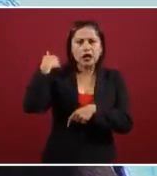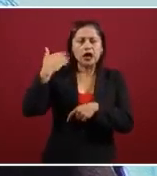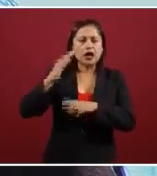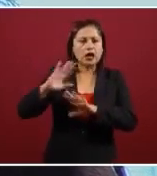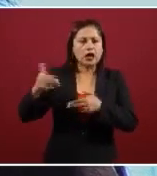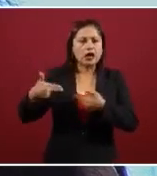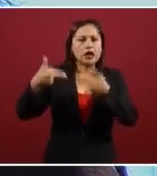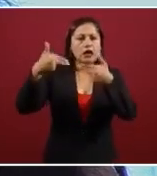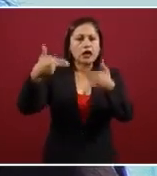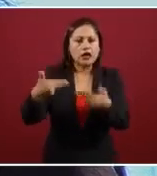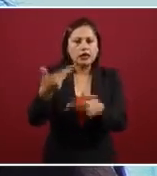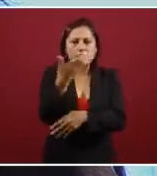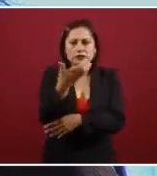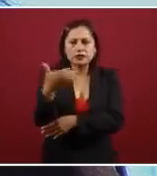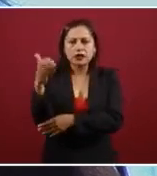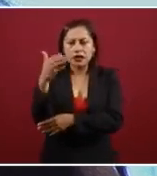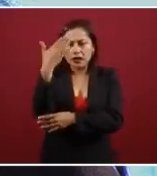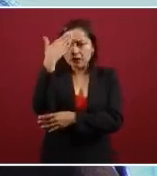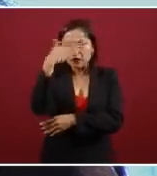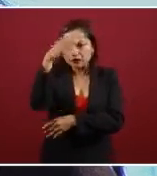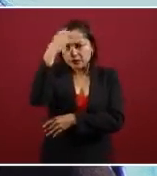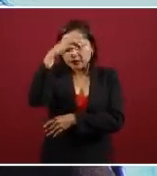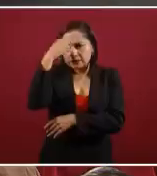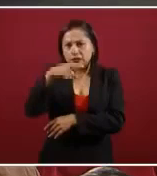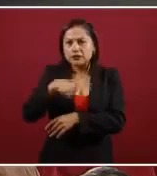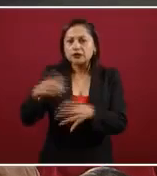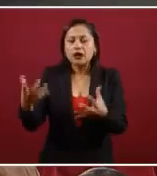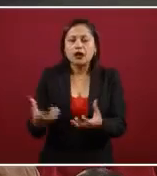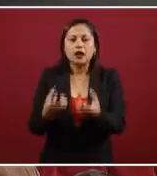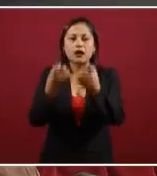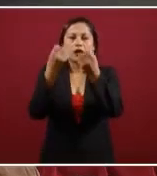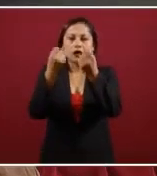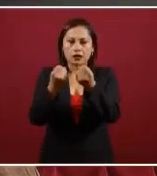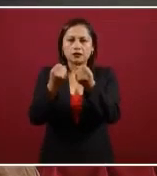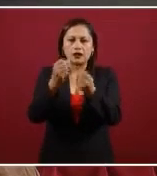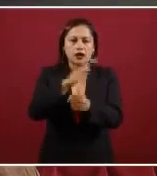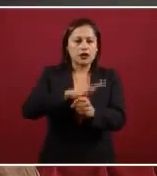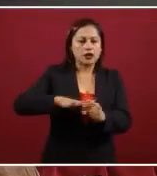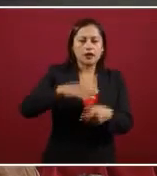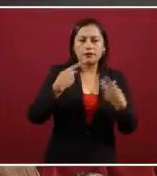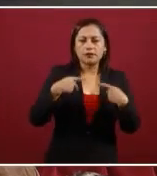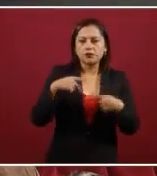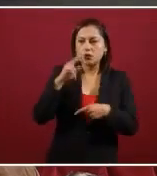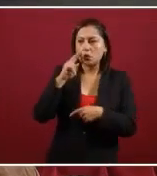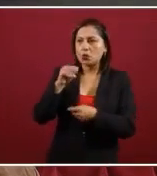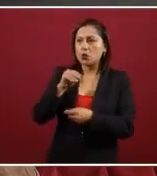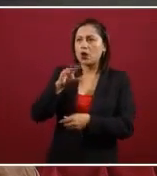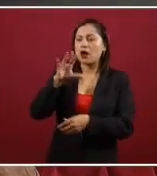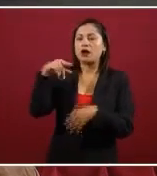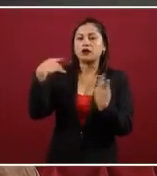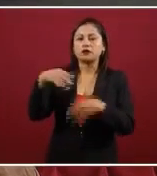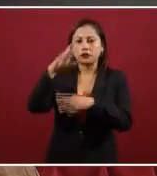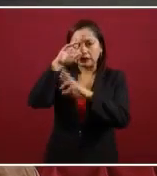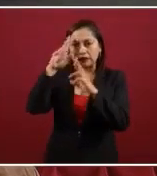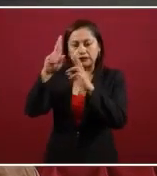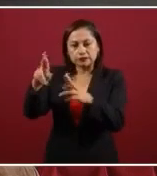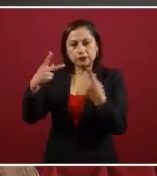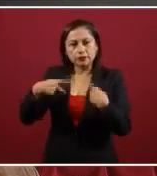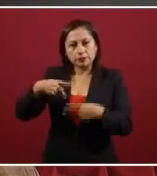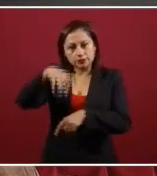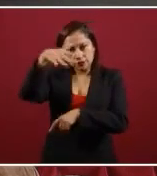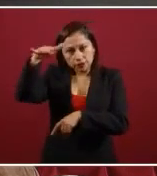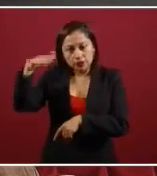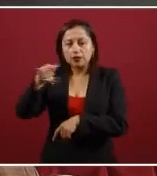campo se le respeta, pero ahora vuelve a haber más respeto porque hay una transferencia del conocimiento hacia los jóvenes y hacia los